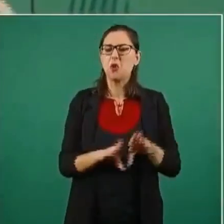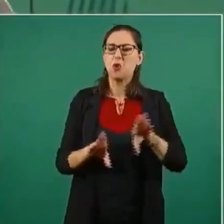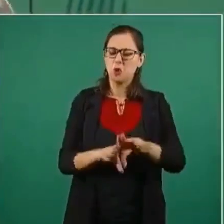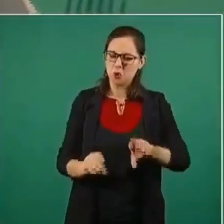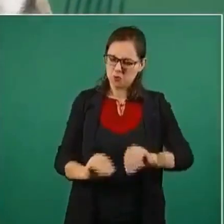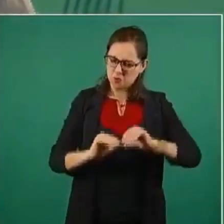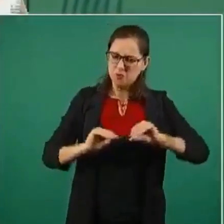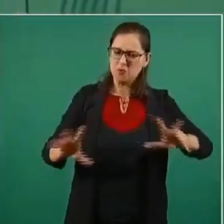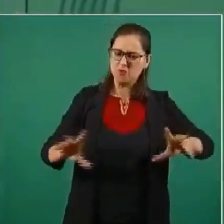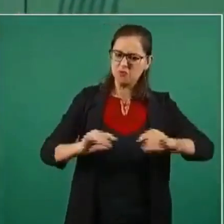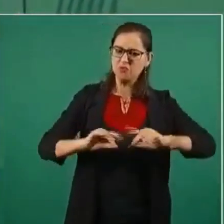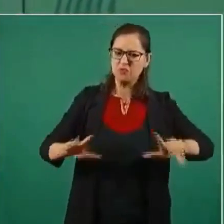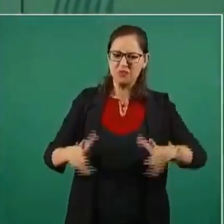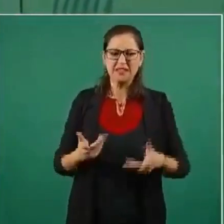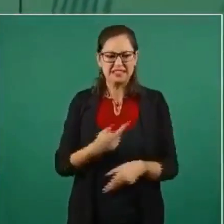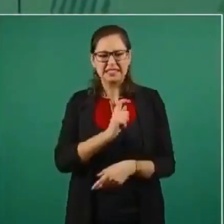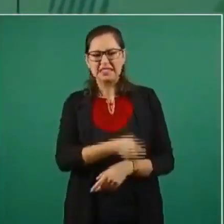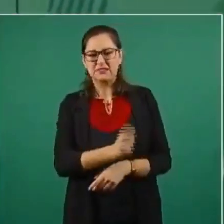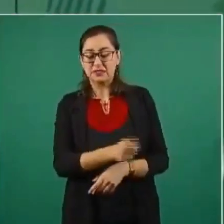cómo